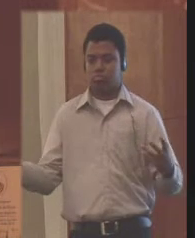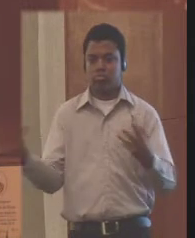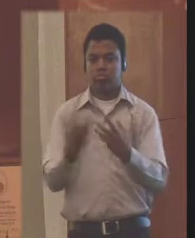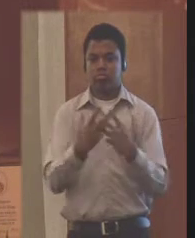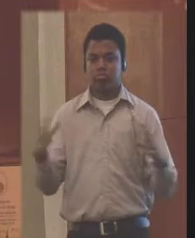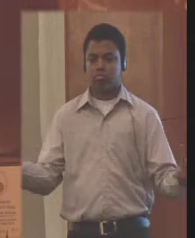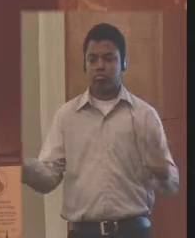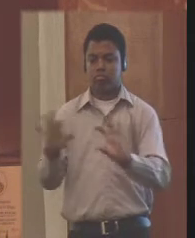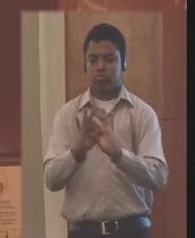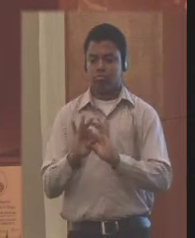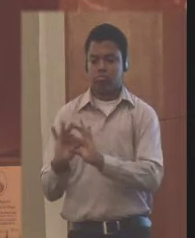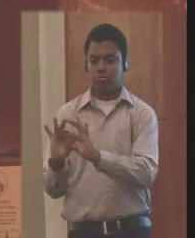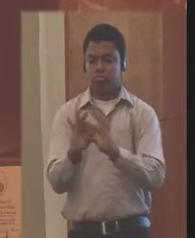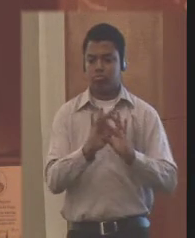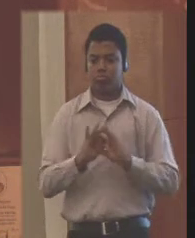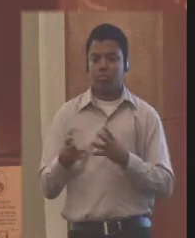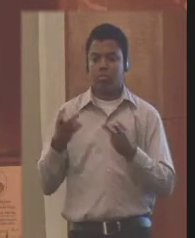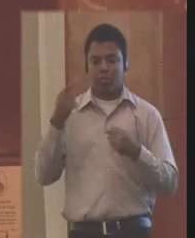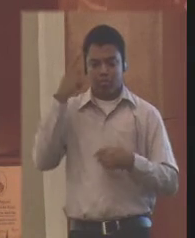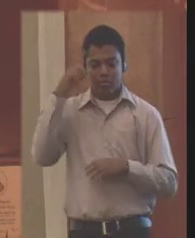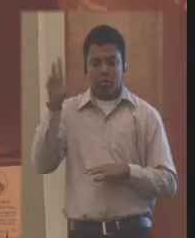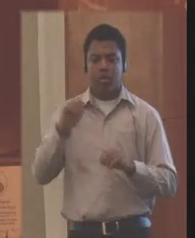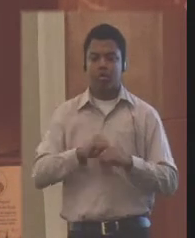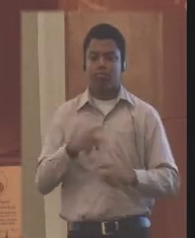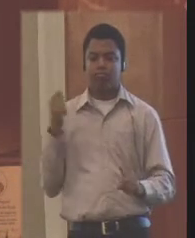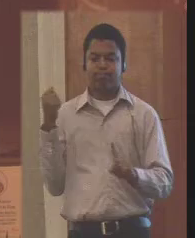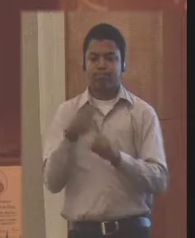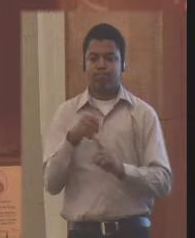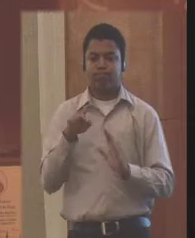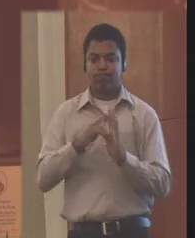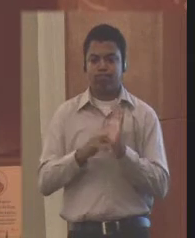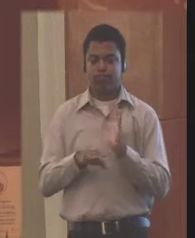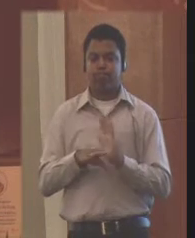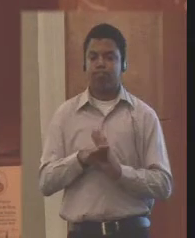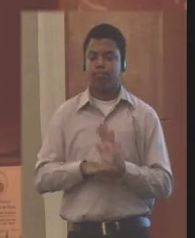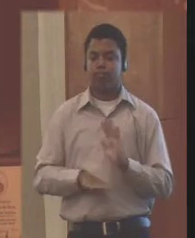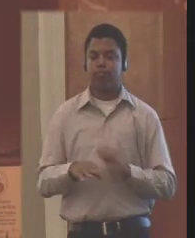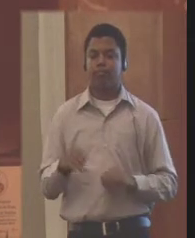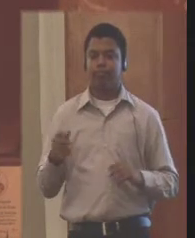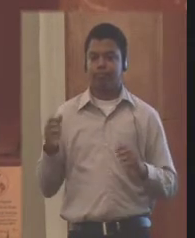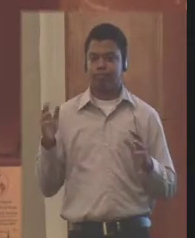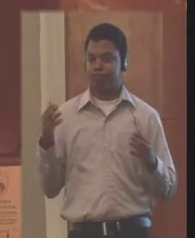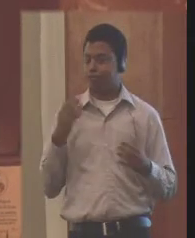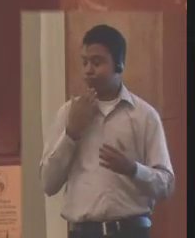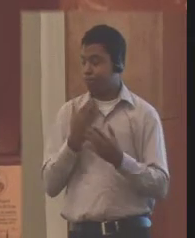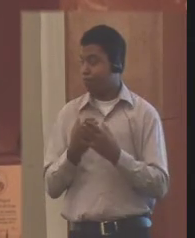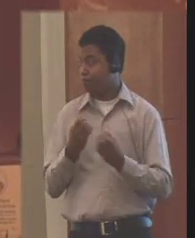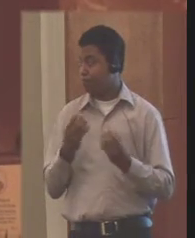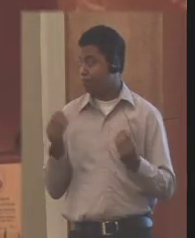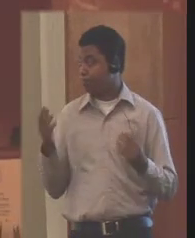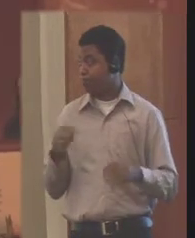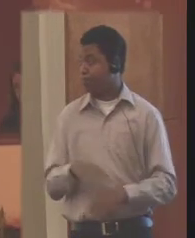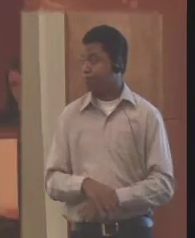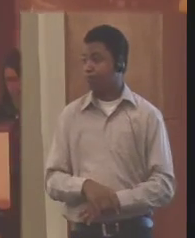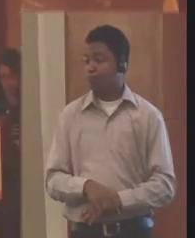Muchísimas gracias a Claudia. Totalmente ejemplar los 10 minutos. Suiza.